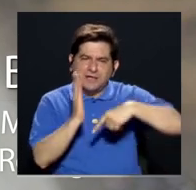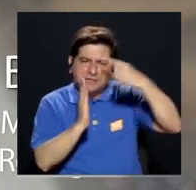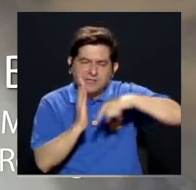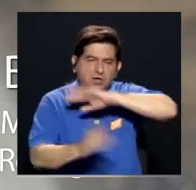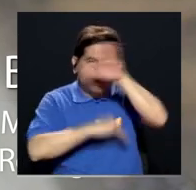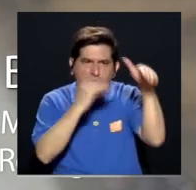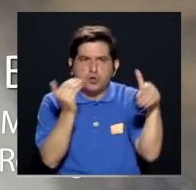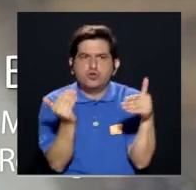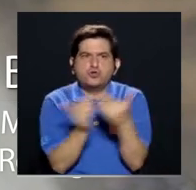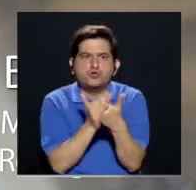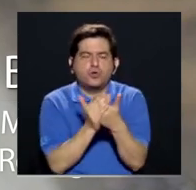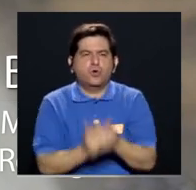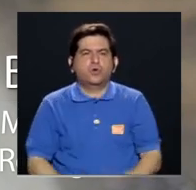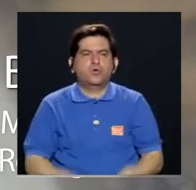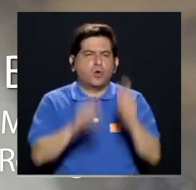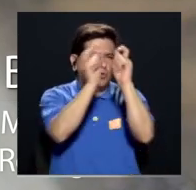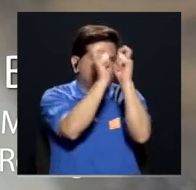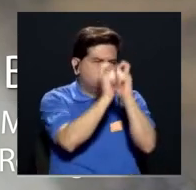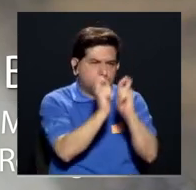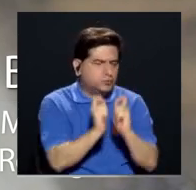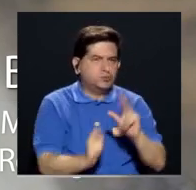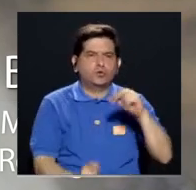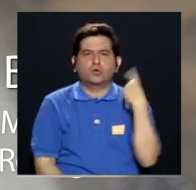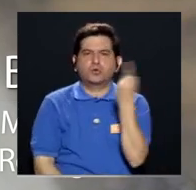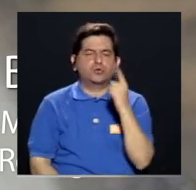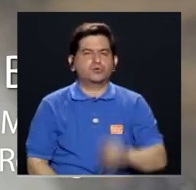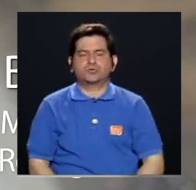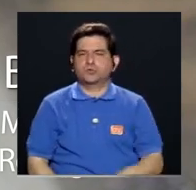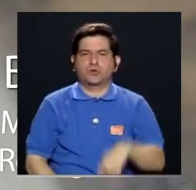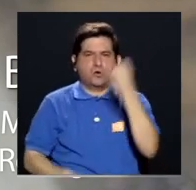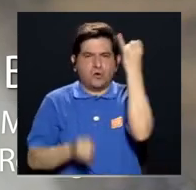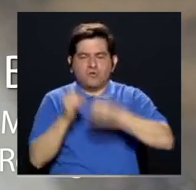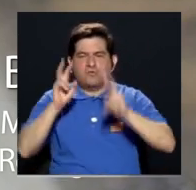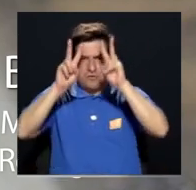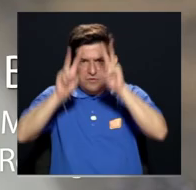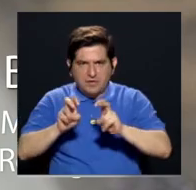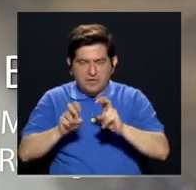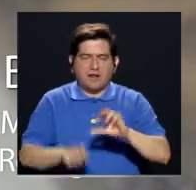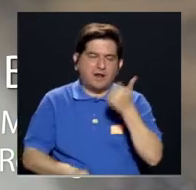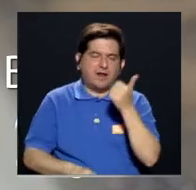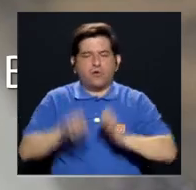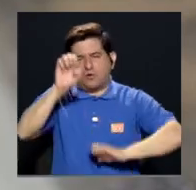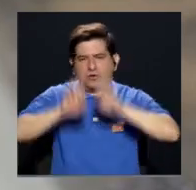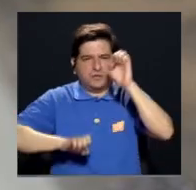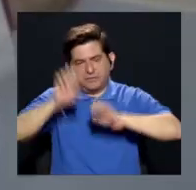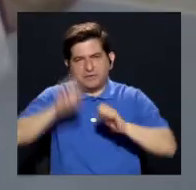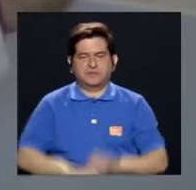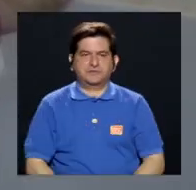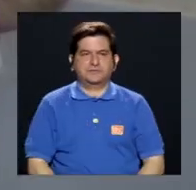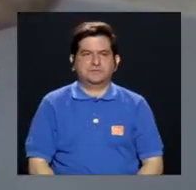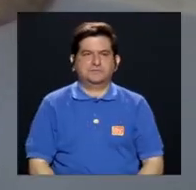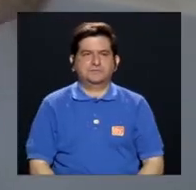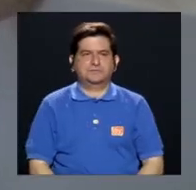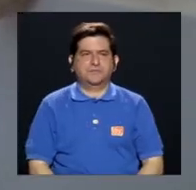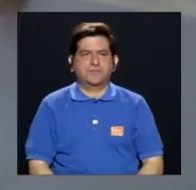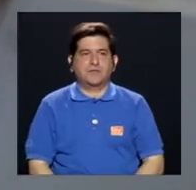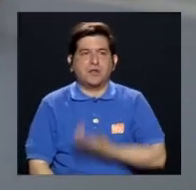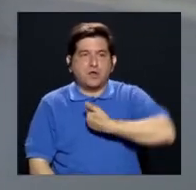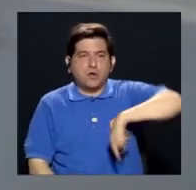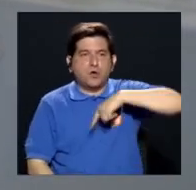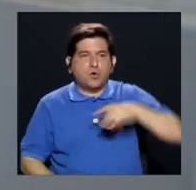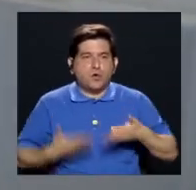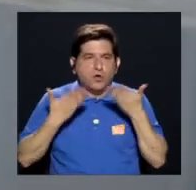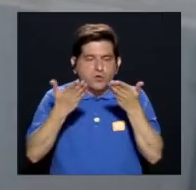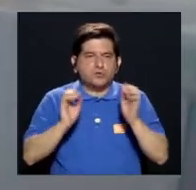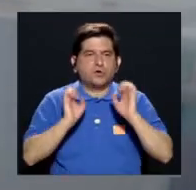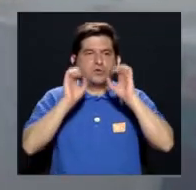califica todos los puntos y no precisamente un resultado final como lo hace la otra evaluación de Marque con X. Es decir, lo que estamos dando